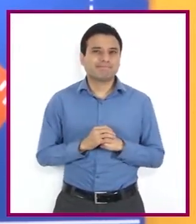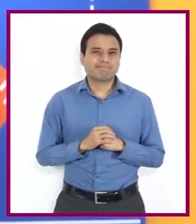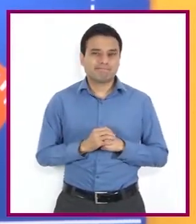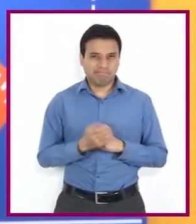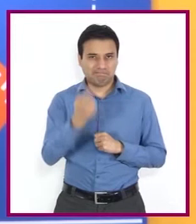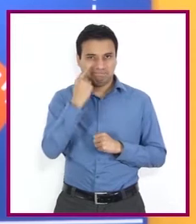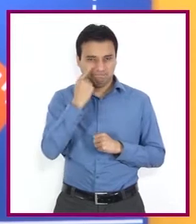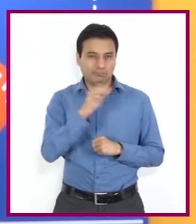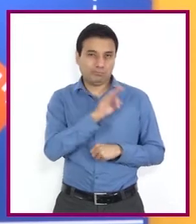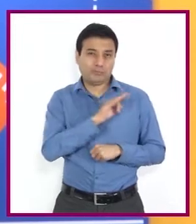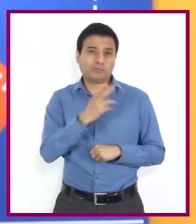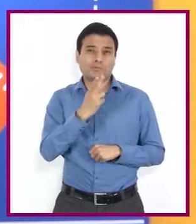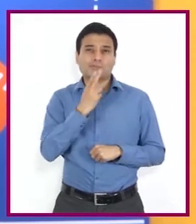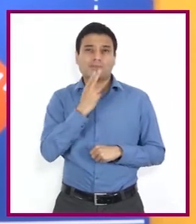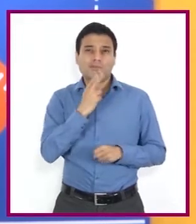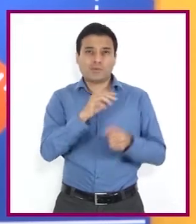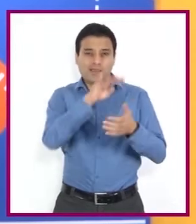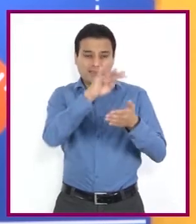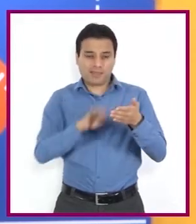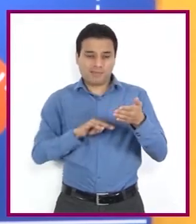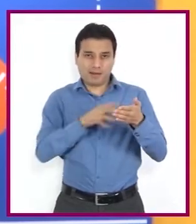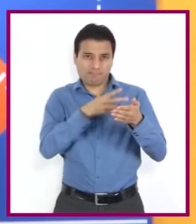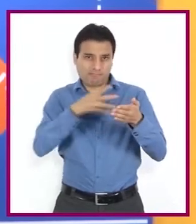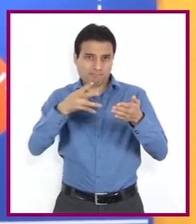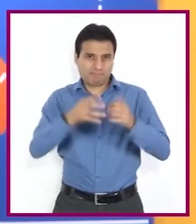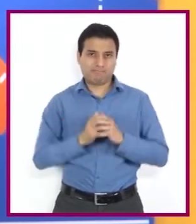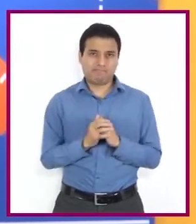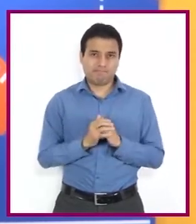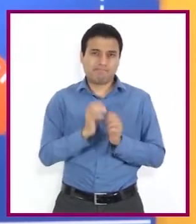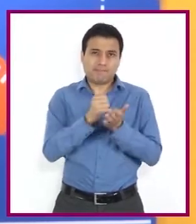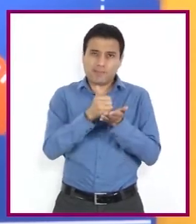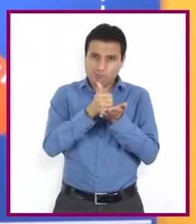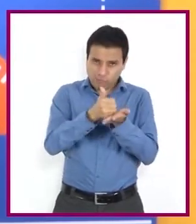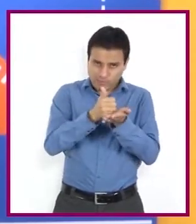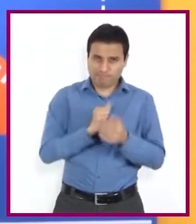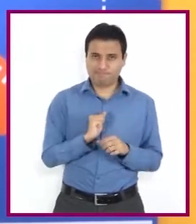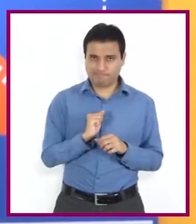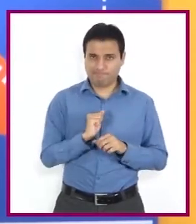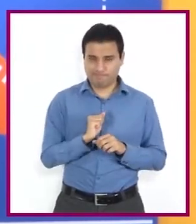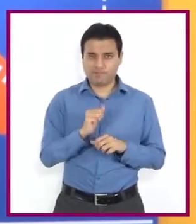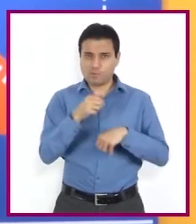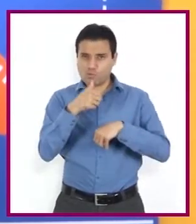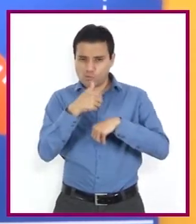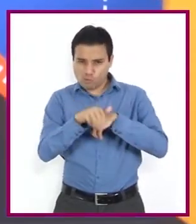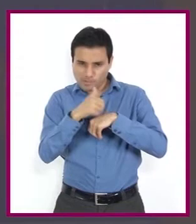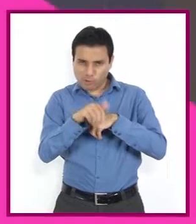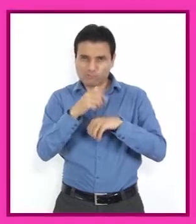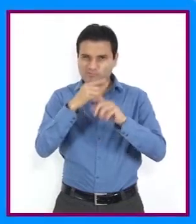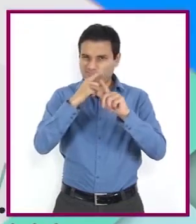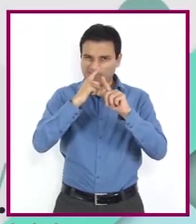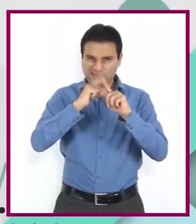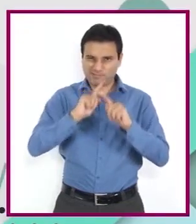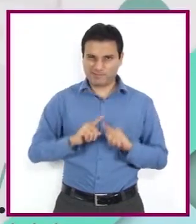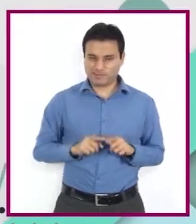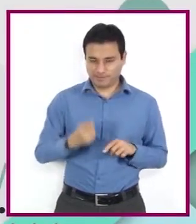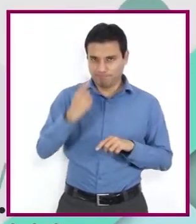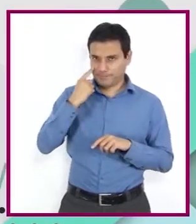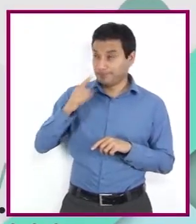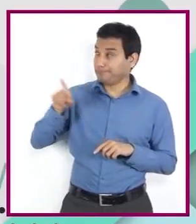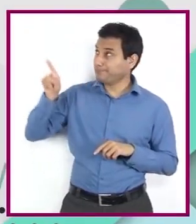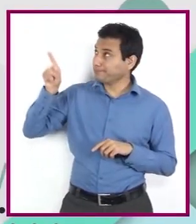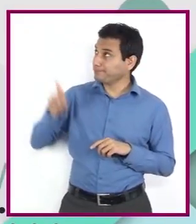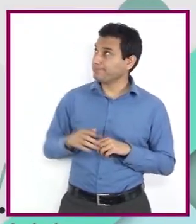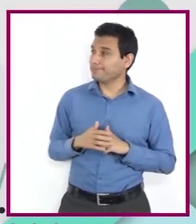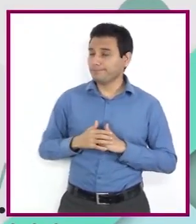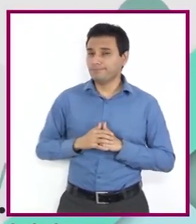tabla de datos, la cual permite relacionar los valores conocidos para determinar los desconocidos. El registro de datos